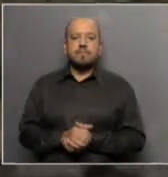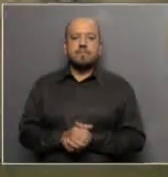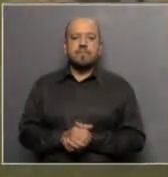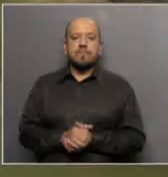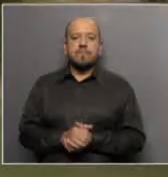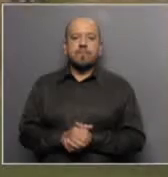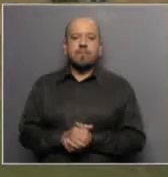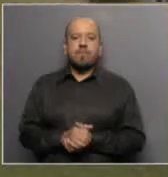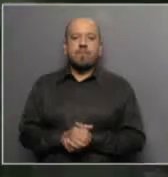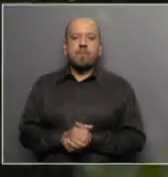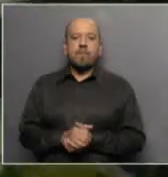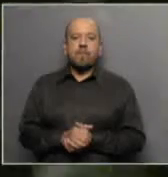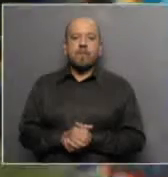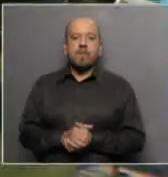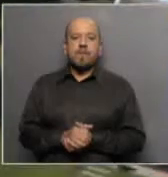está.